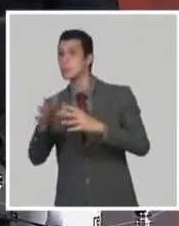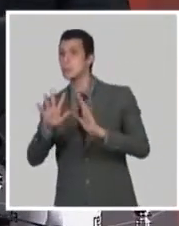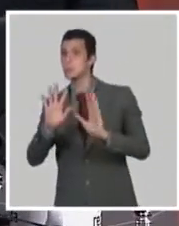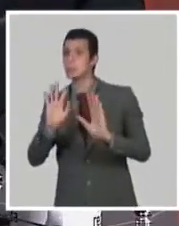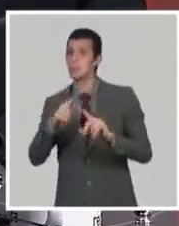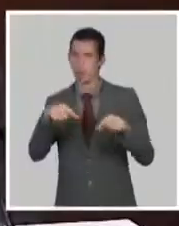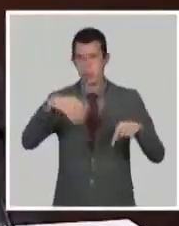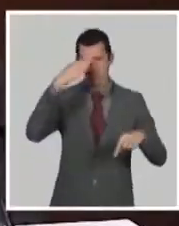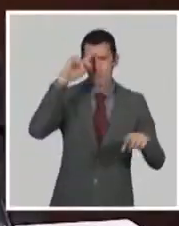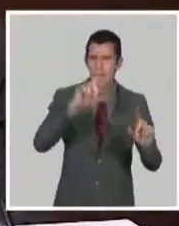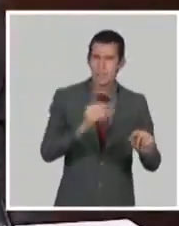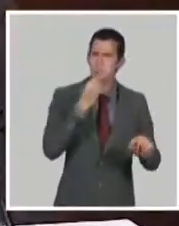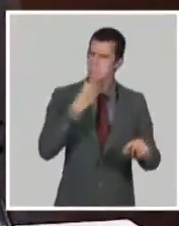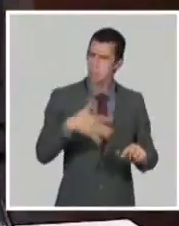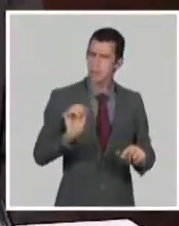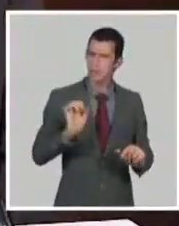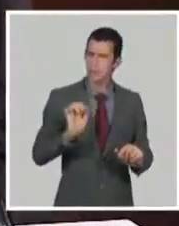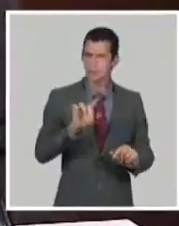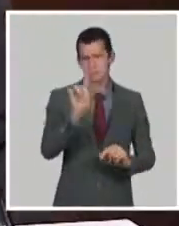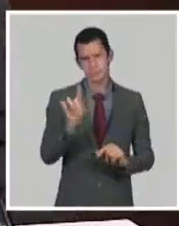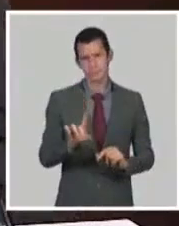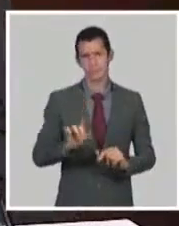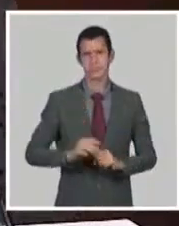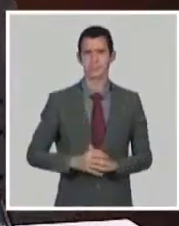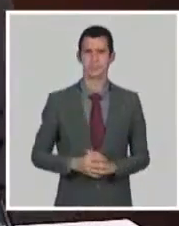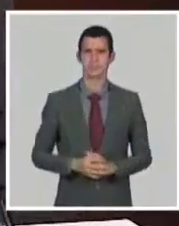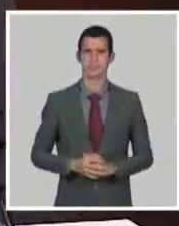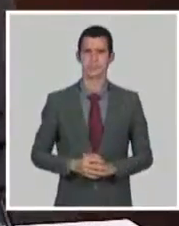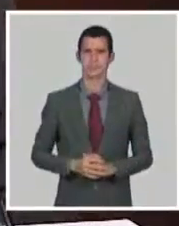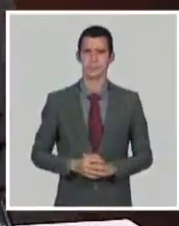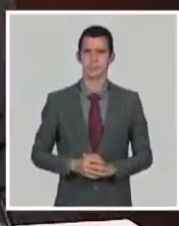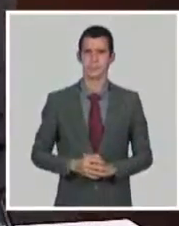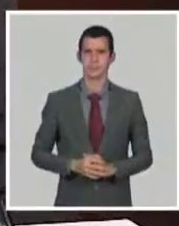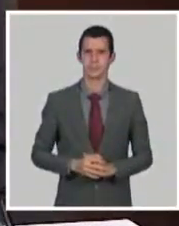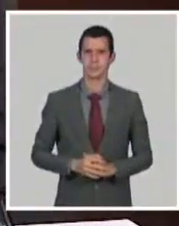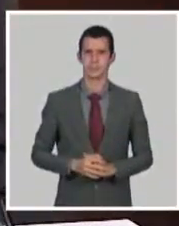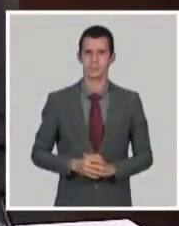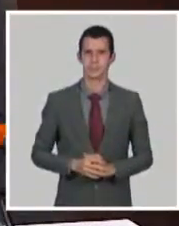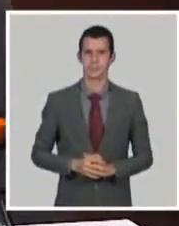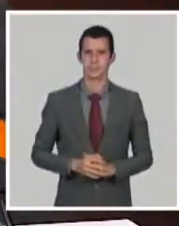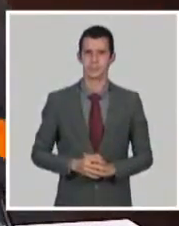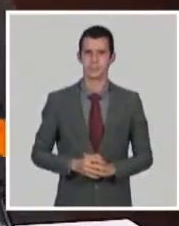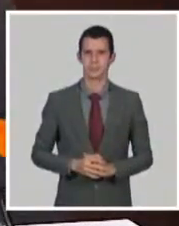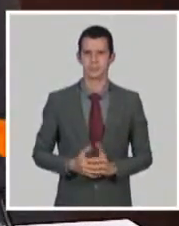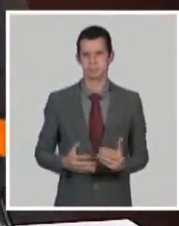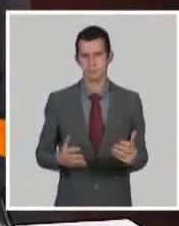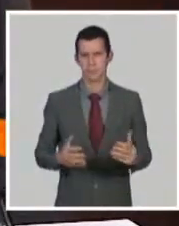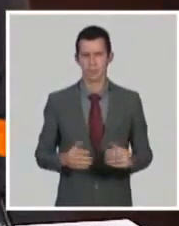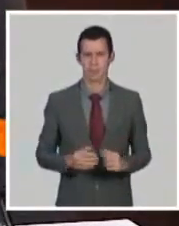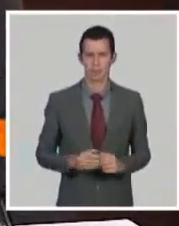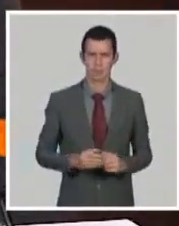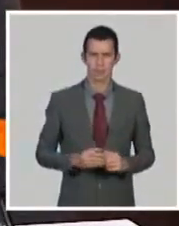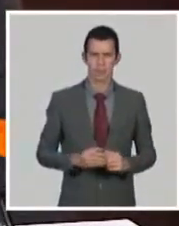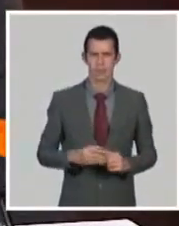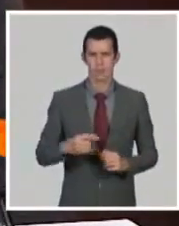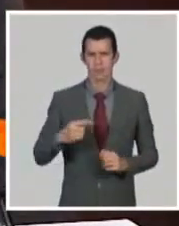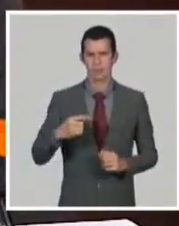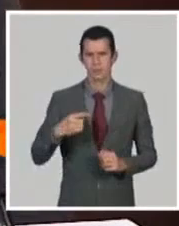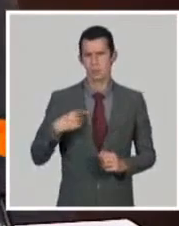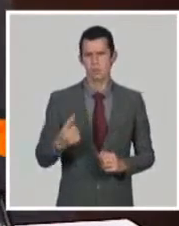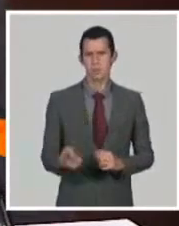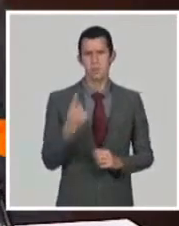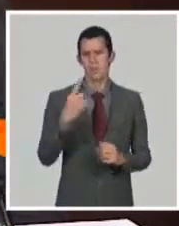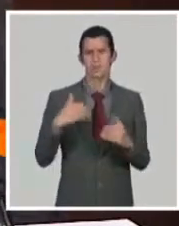nuestro. Bueno, Randy, igualmente el resto de los colegas míos, antes que nada agradecer